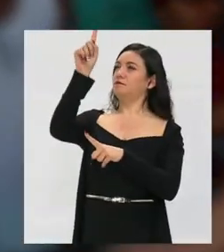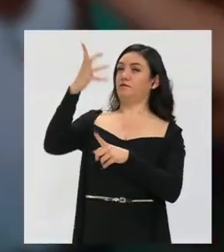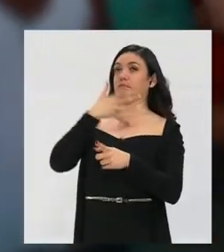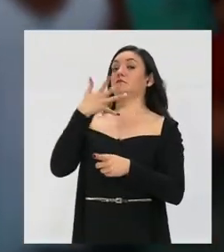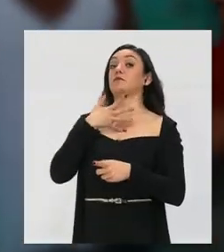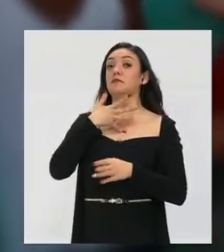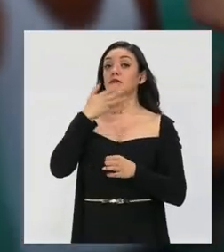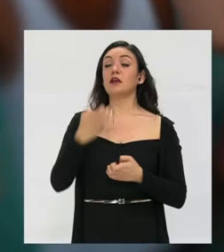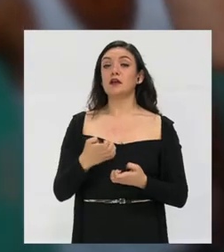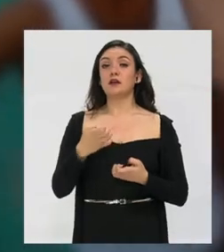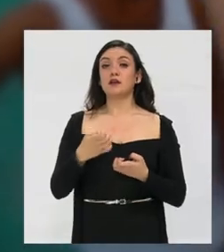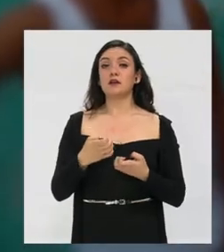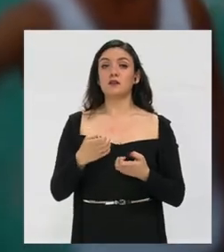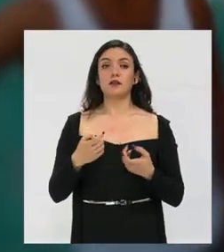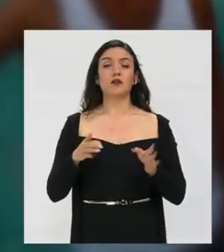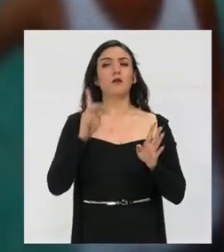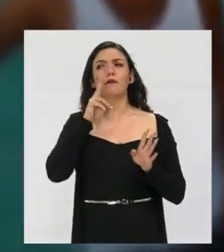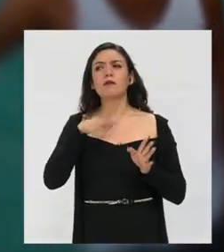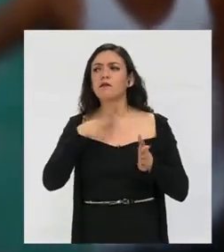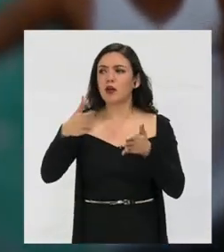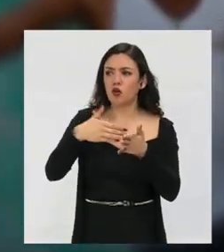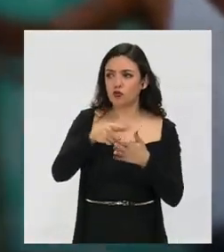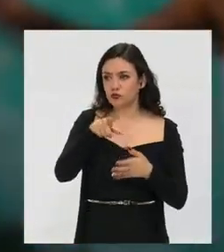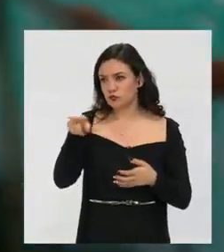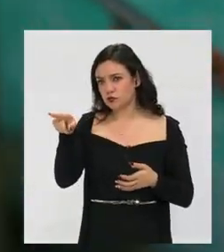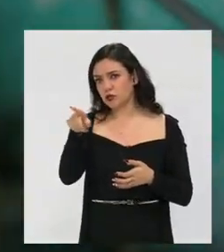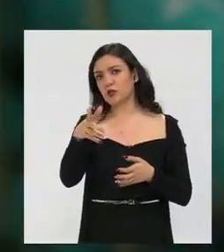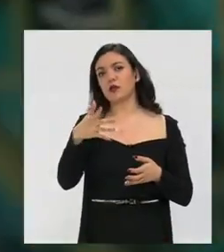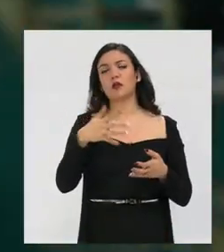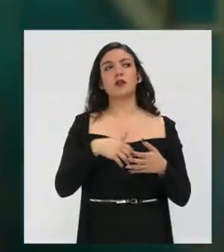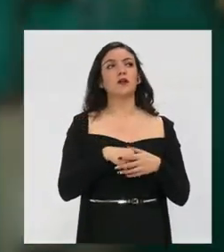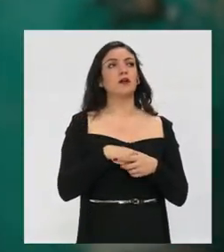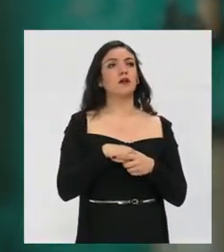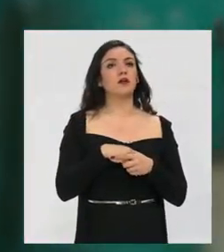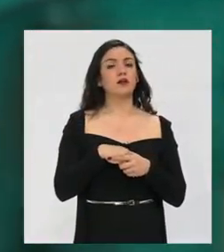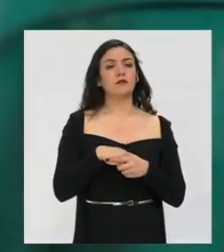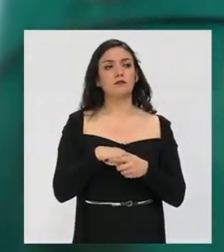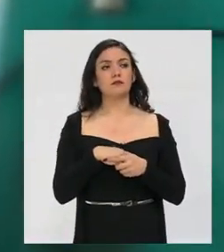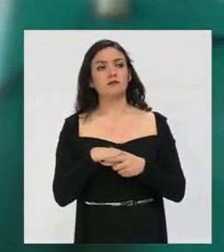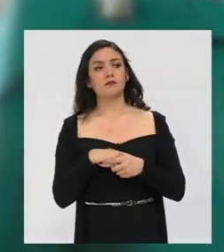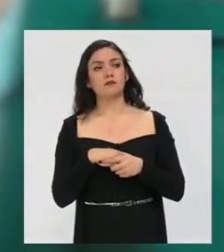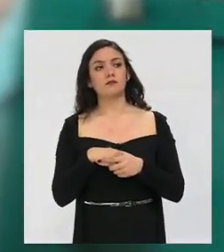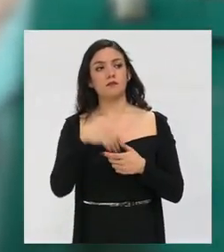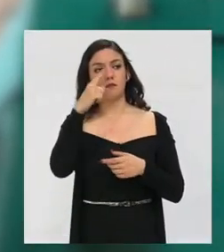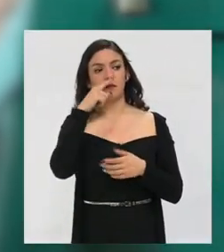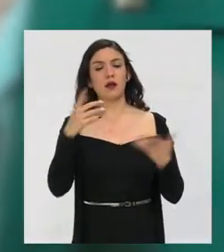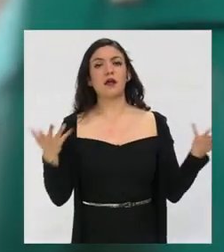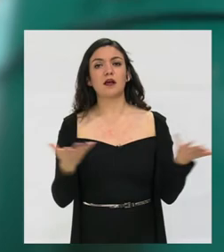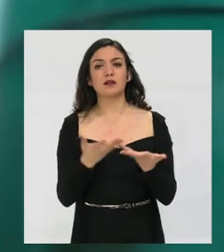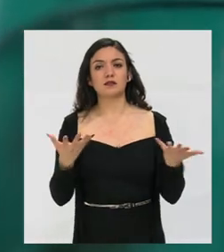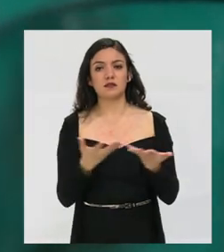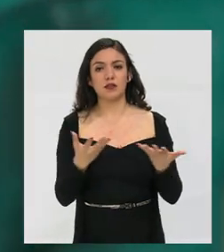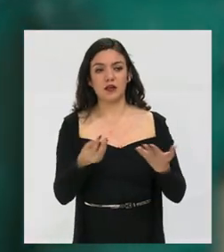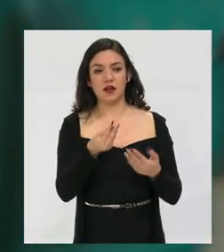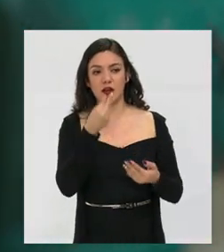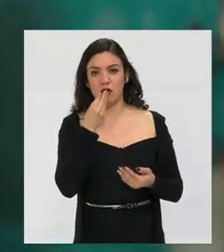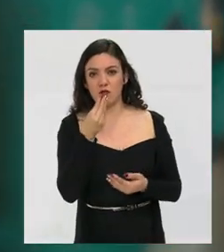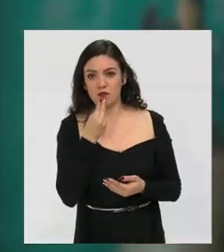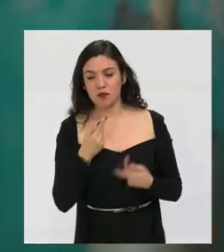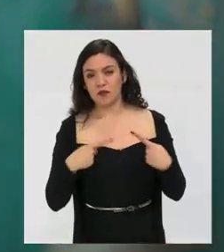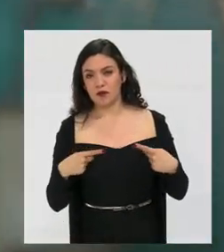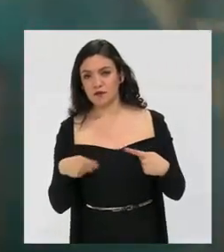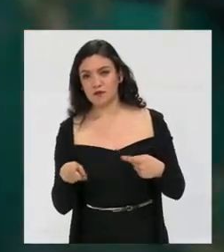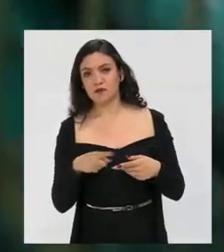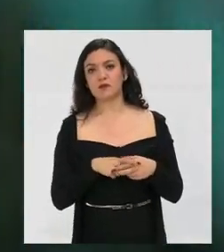En la parte de acá arriba les mostramos, tenemos la cocina, la cocina industrial para